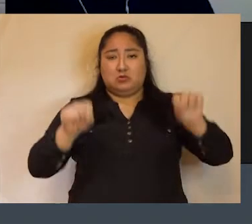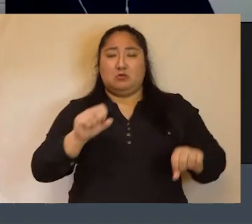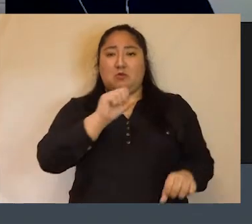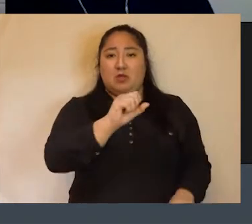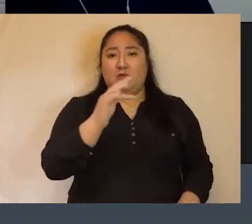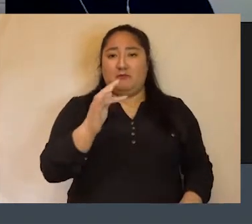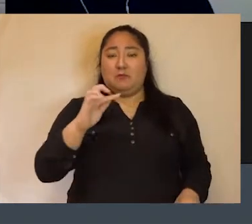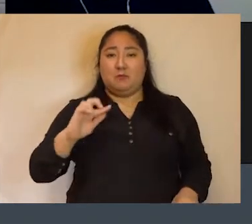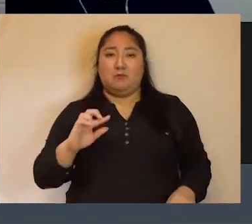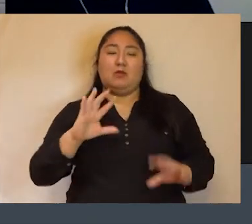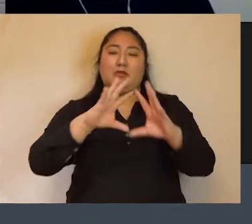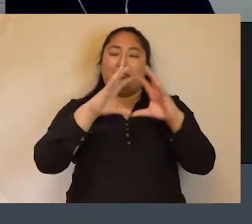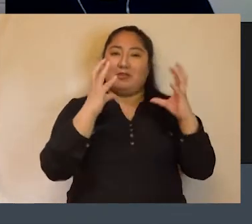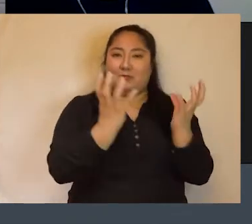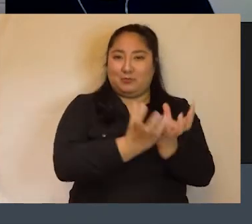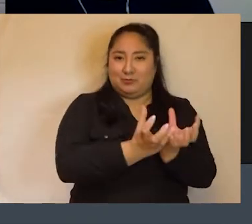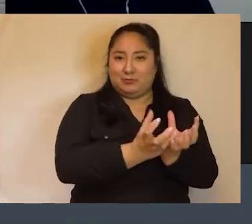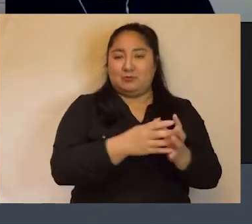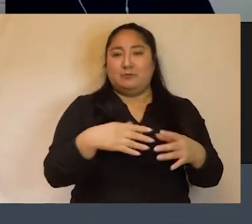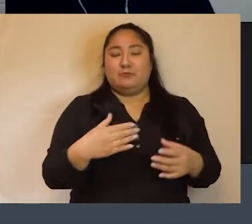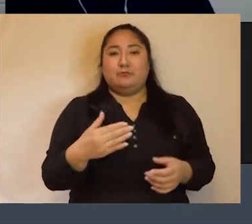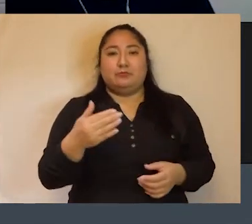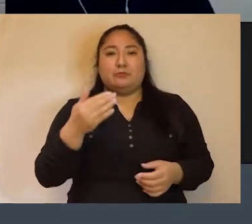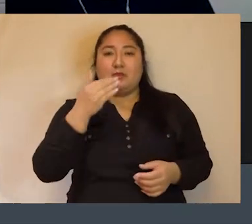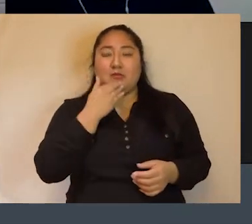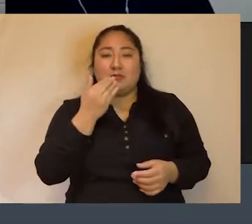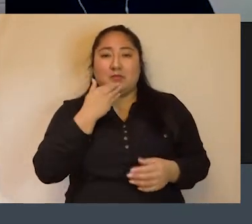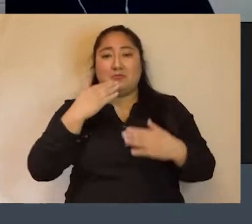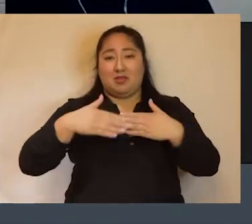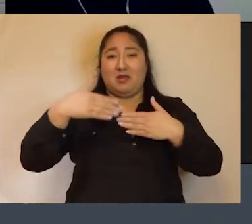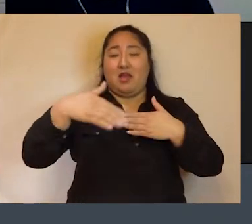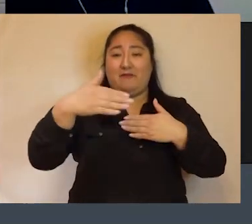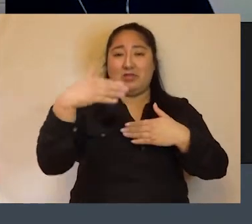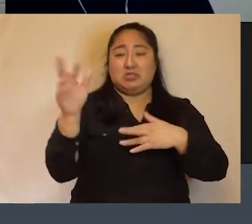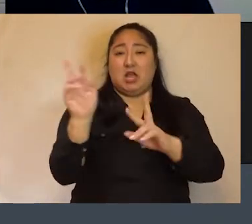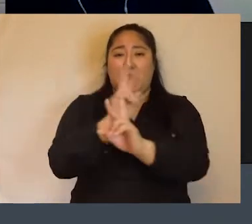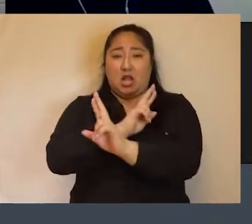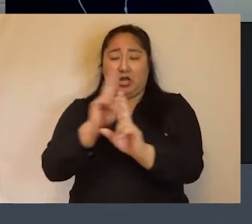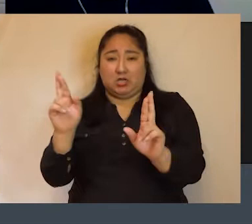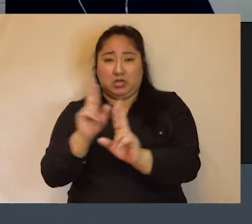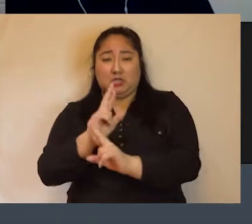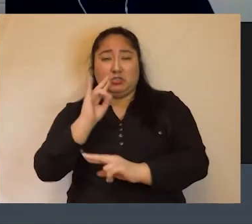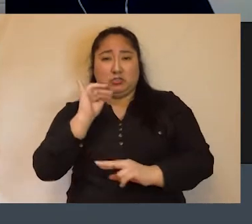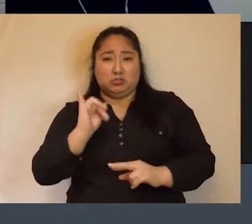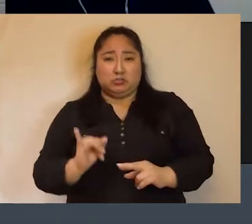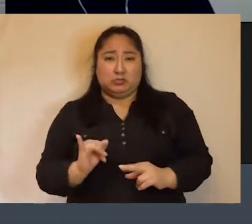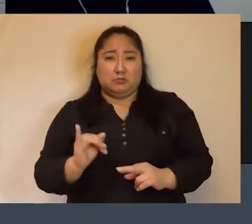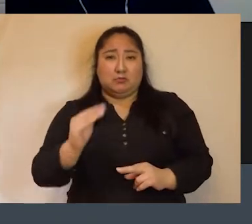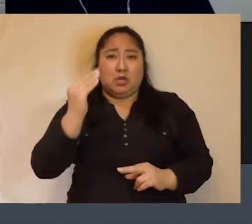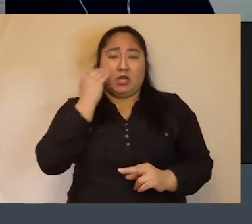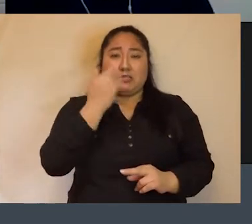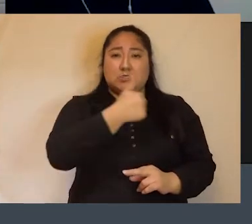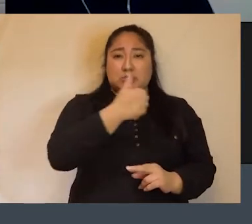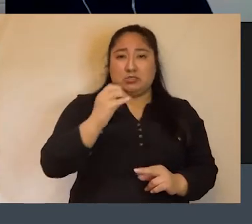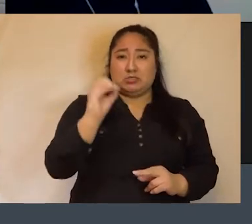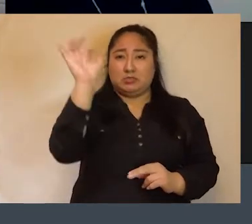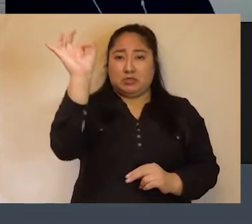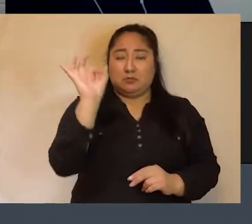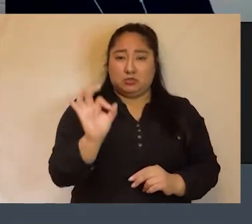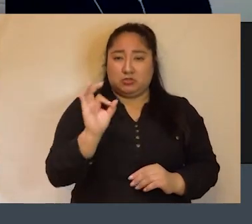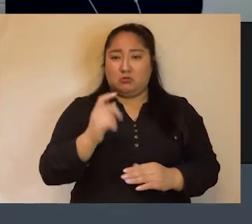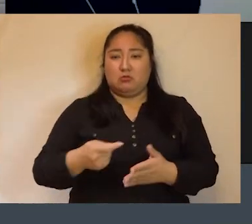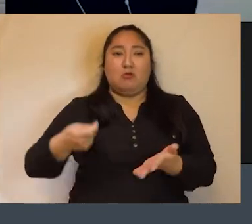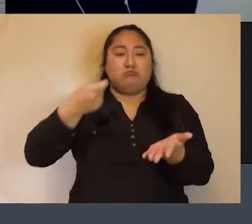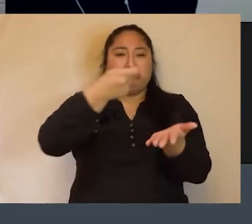los sistemas previsionales del mundo, y es más, en las economías avanzadas, la relación es siempre